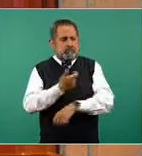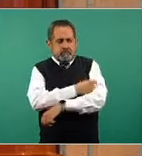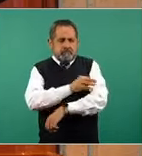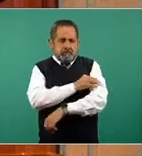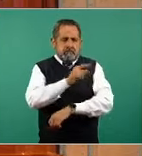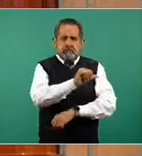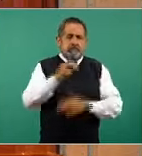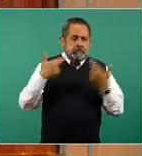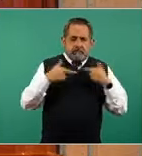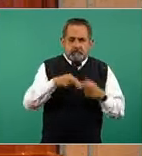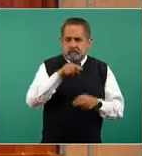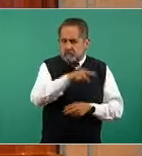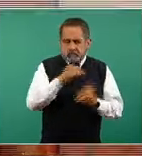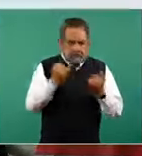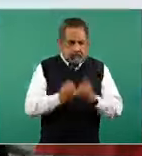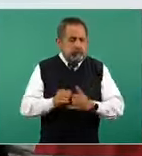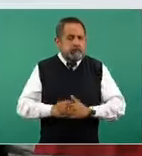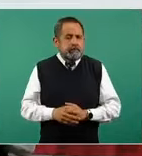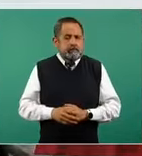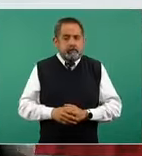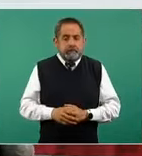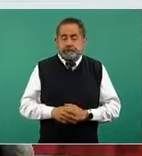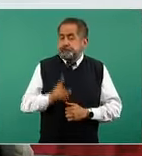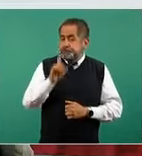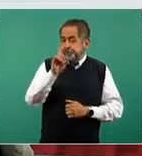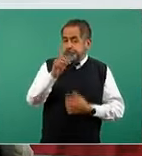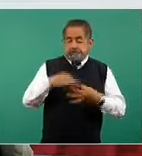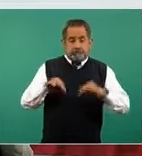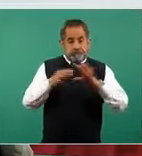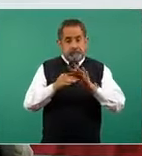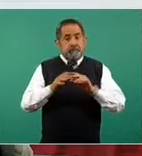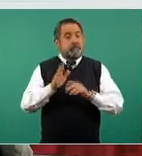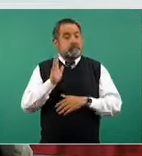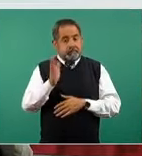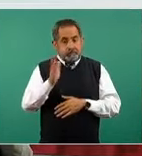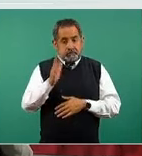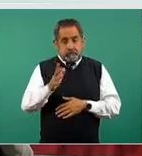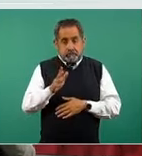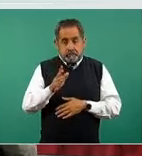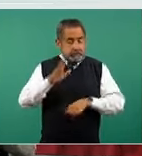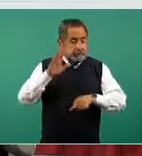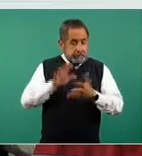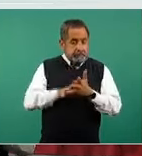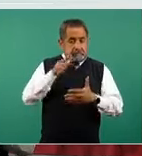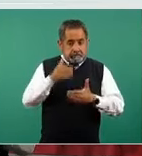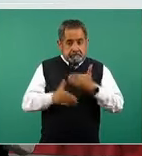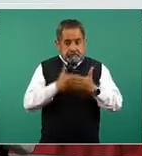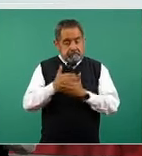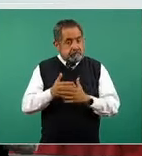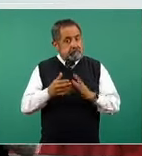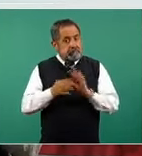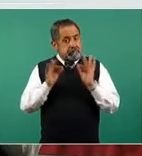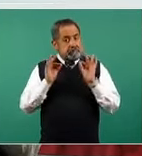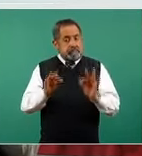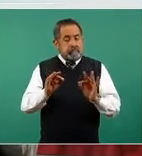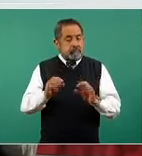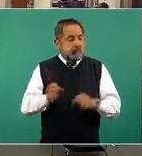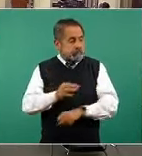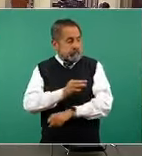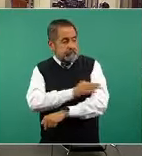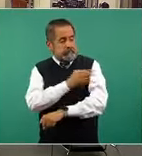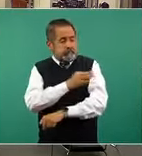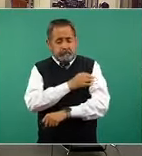bueno, el grupo importante y que hasta este momento es el que tiene el mayor avance en relación a sus primeras